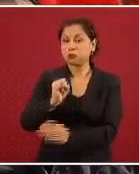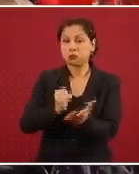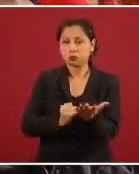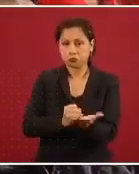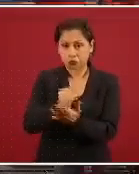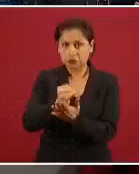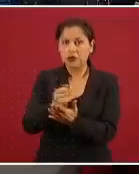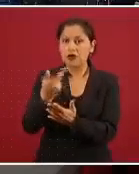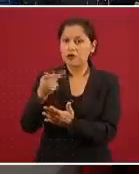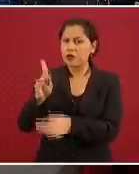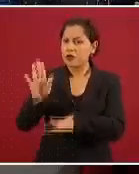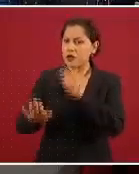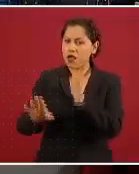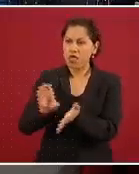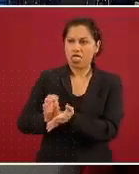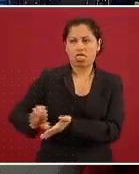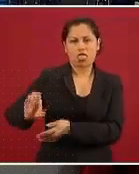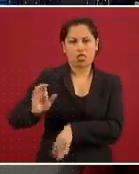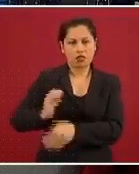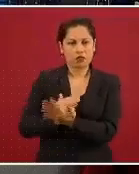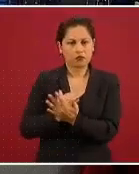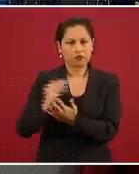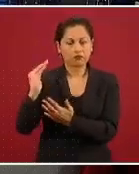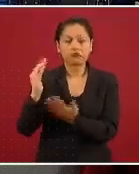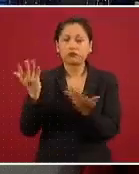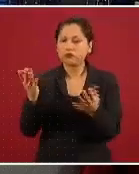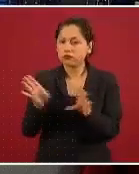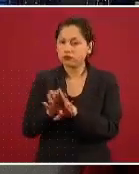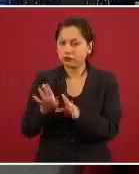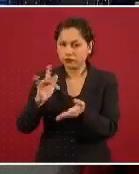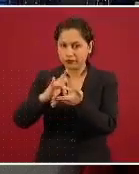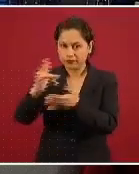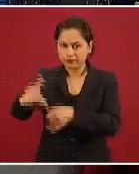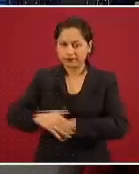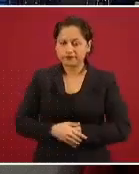exageradas? Gracias. Bueno, desde el principio